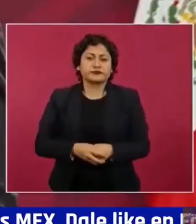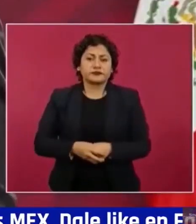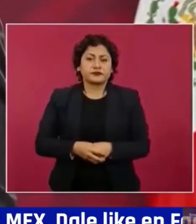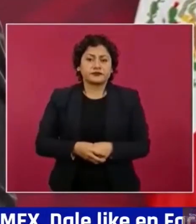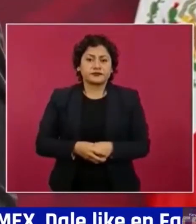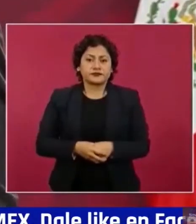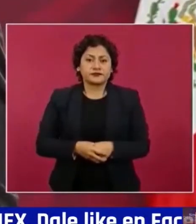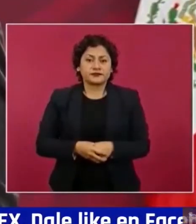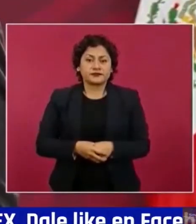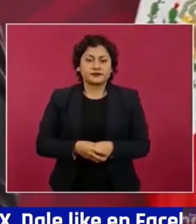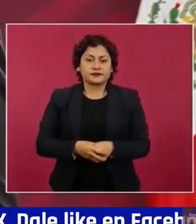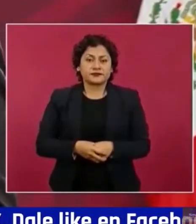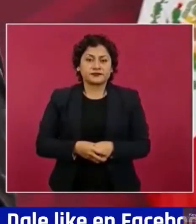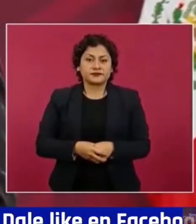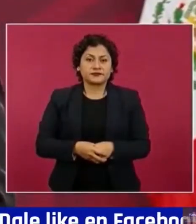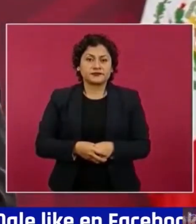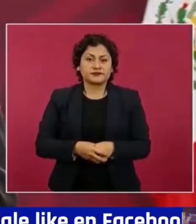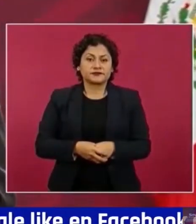de